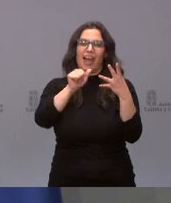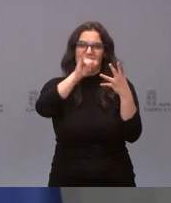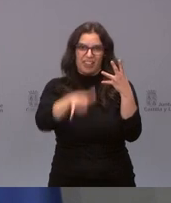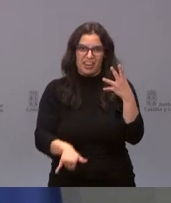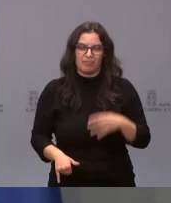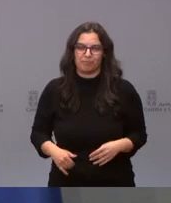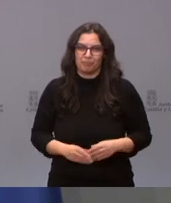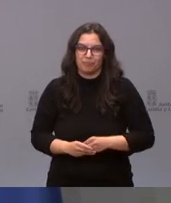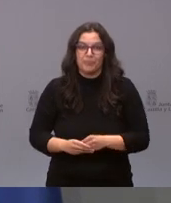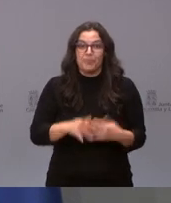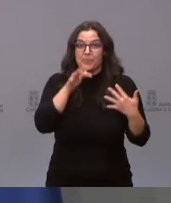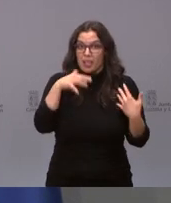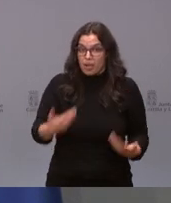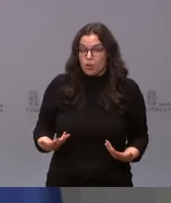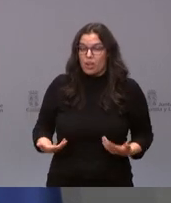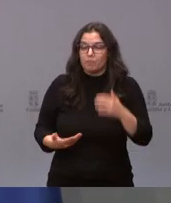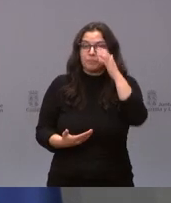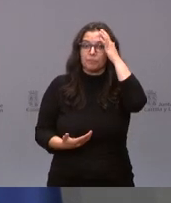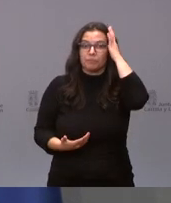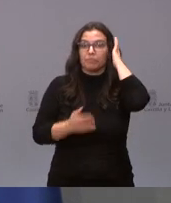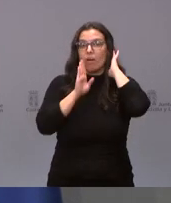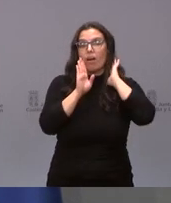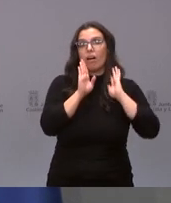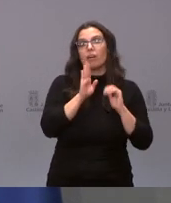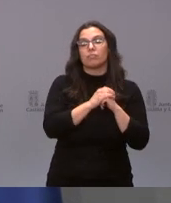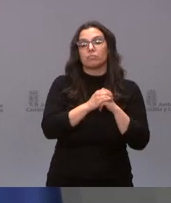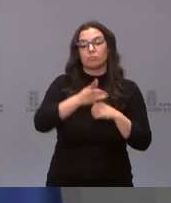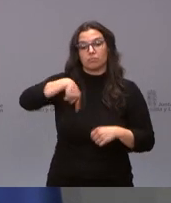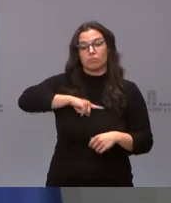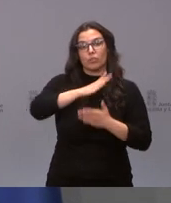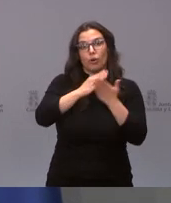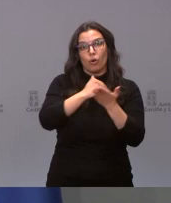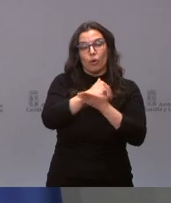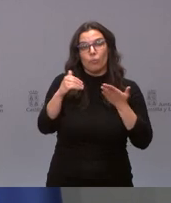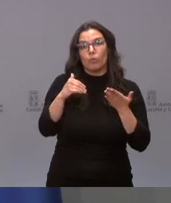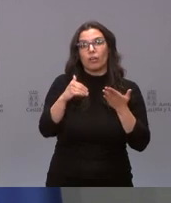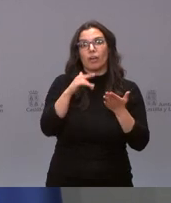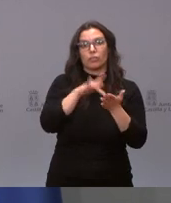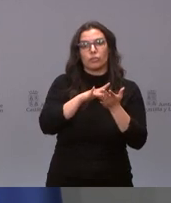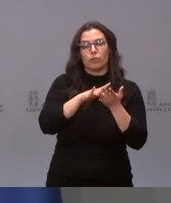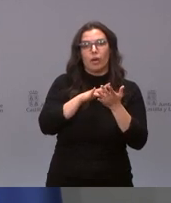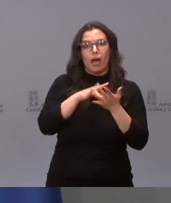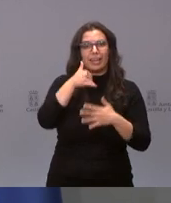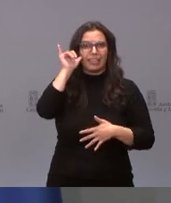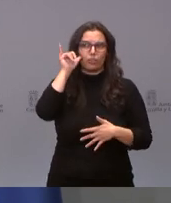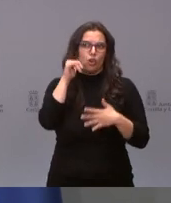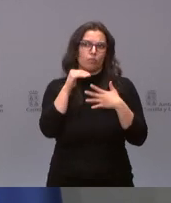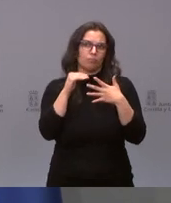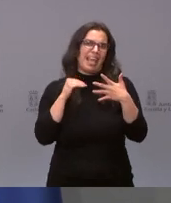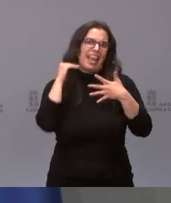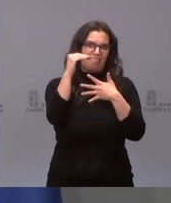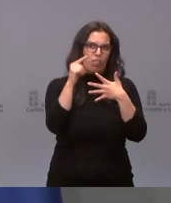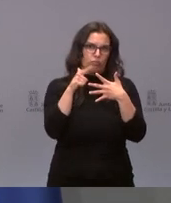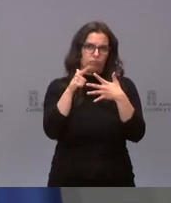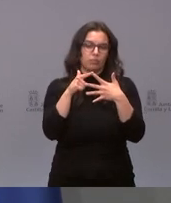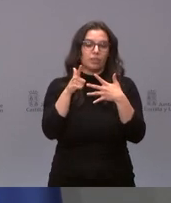en estos momentos como he dicho antes nuestra comunidad se sitúa en un riesgo elevado por lo que debemos de extremar